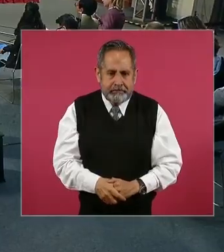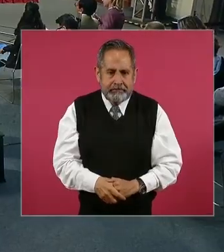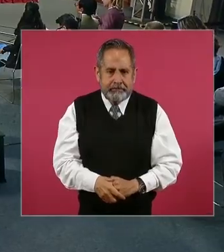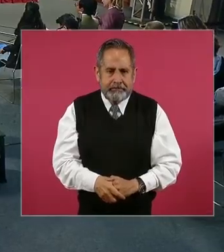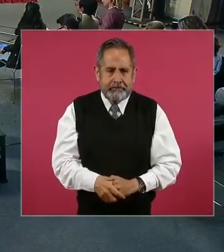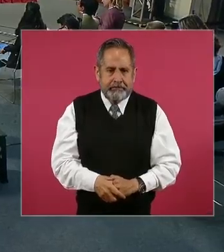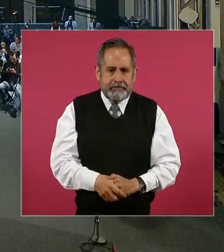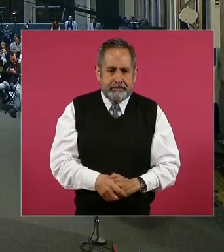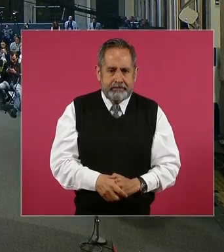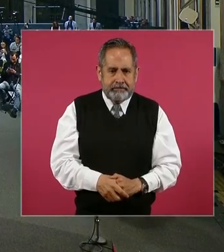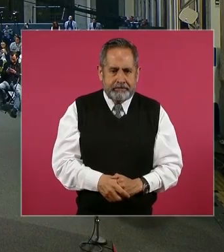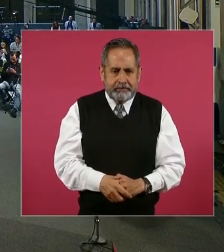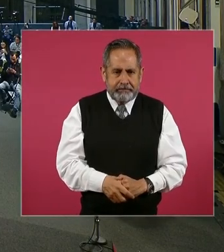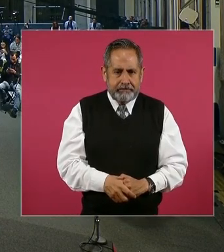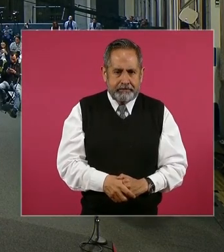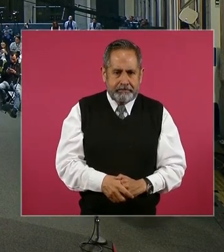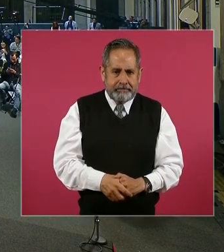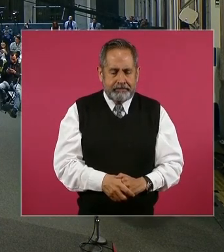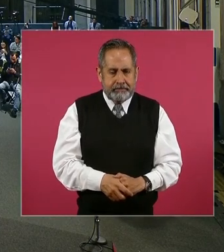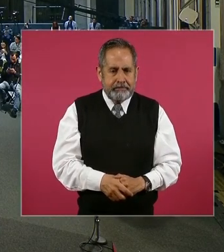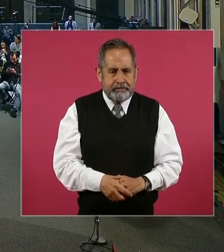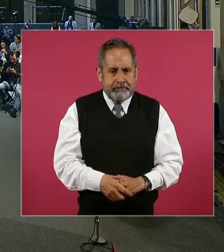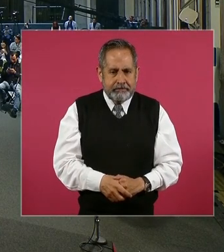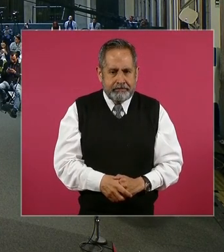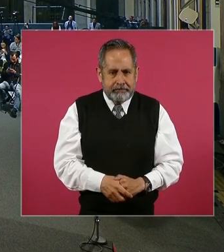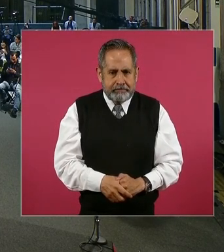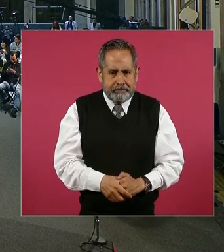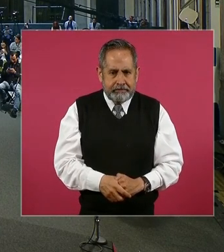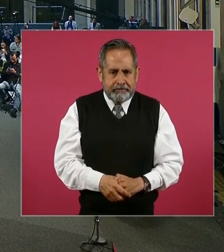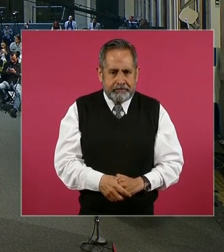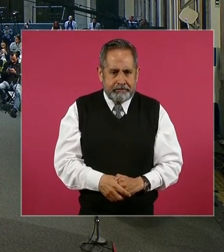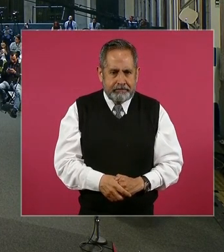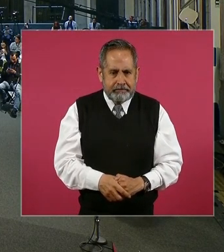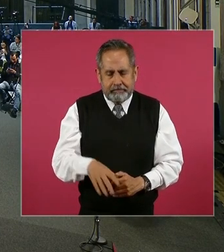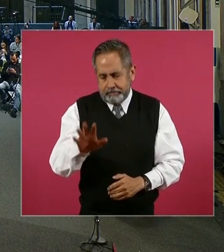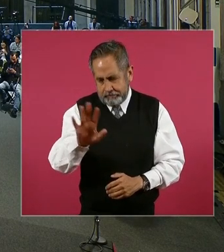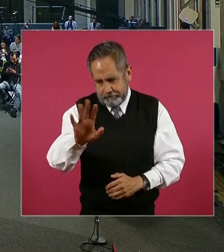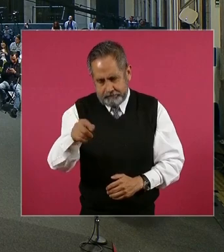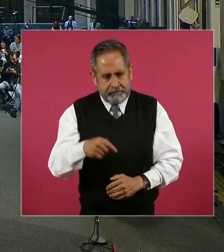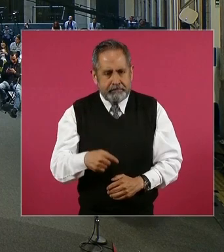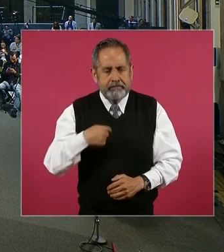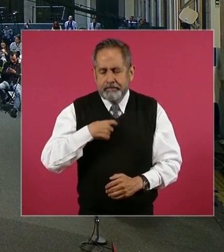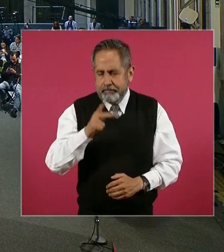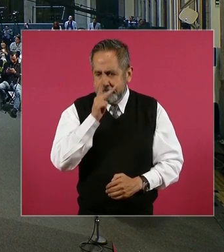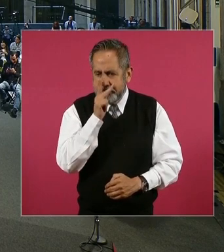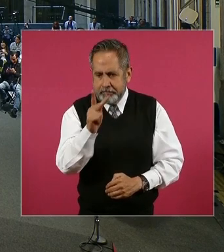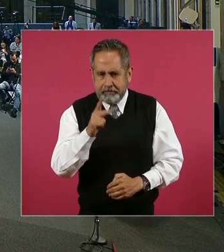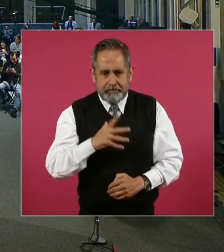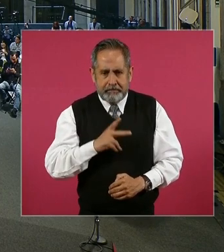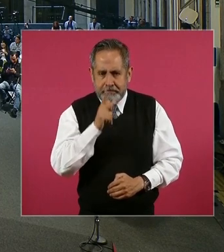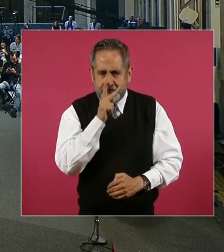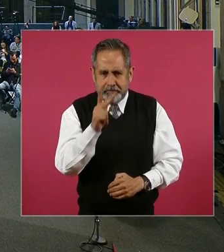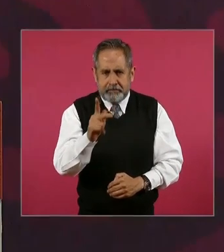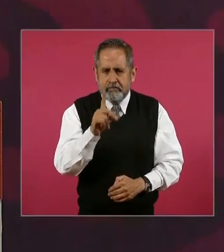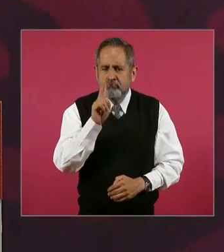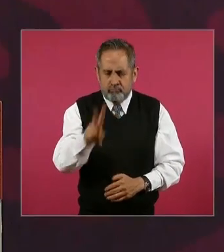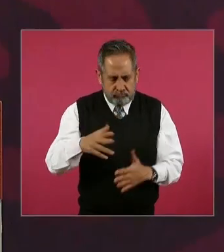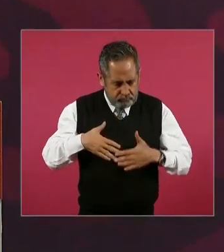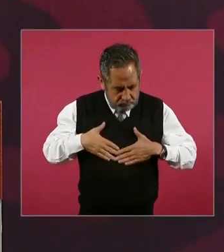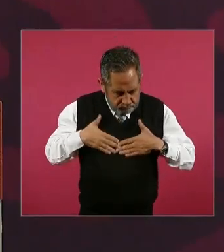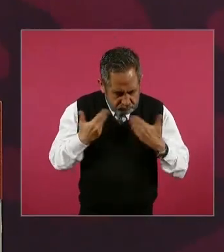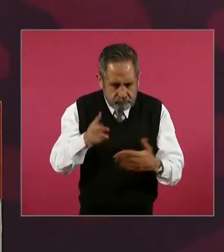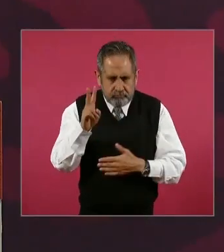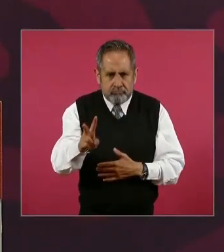peso su palabra no solamente mancha no no mis palabras mis palabras son